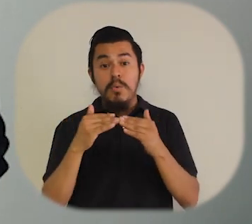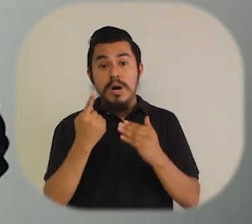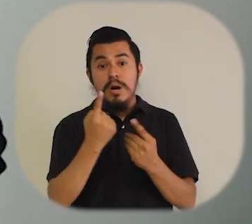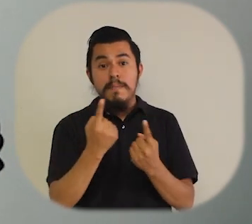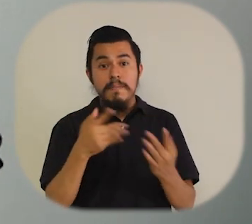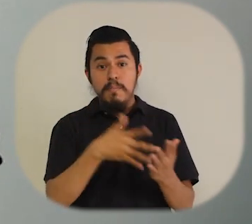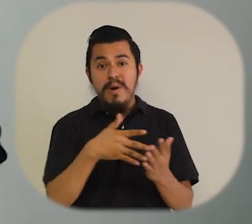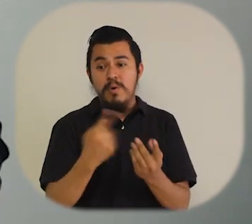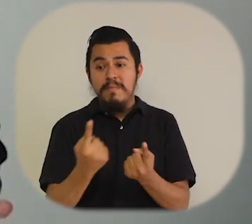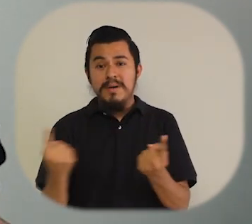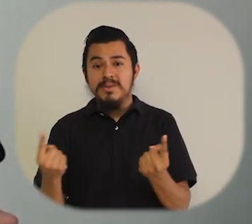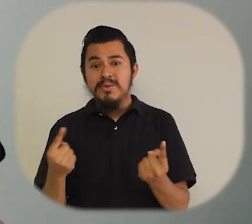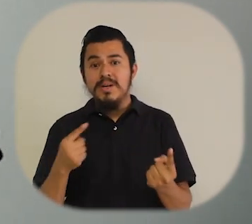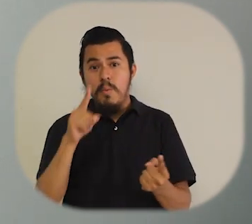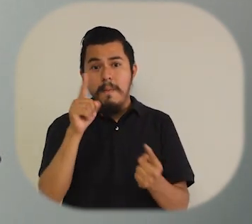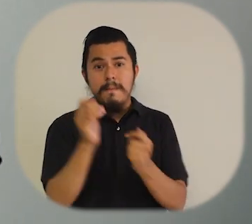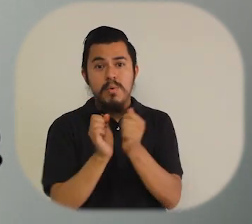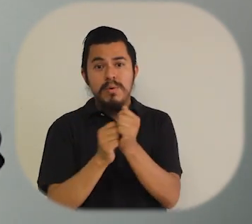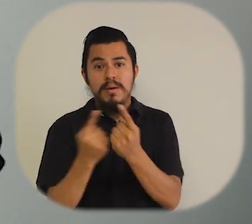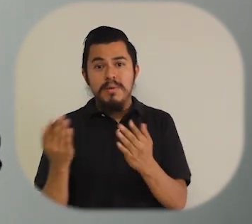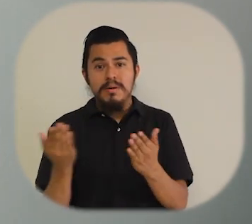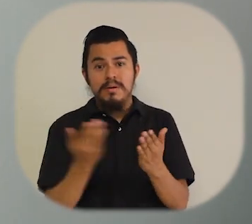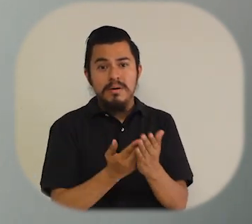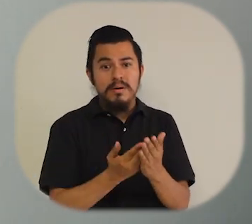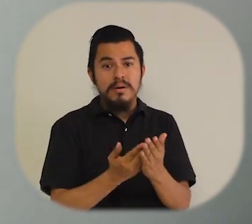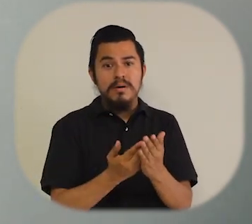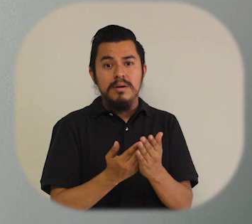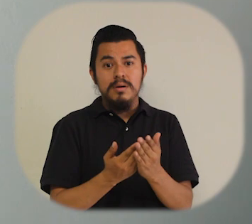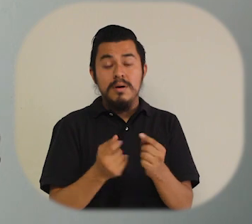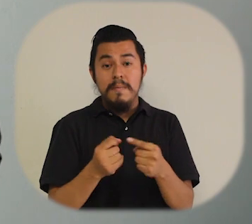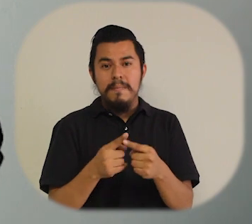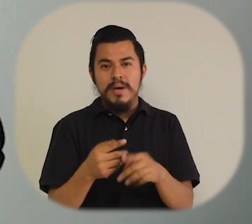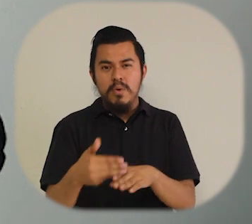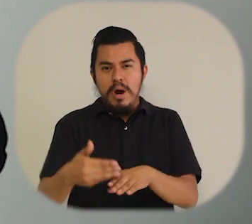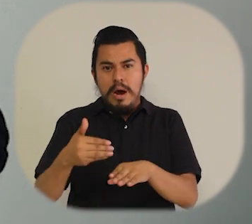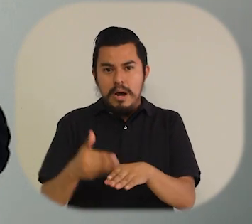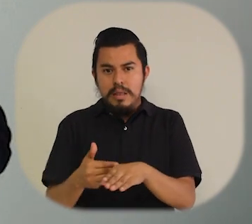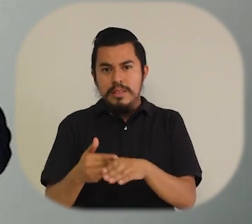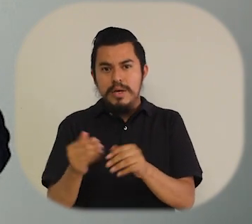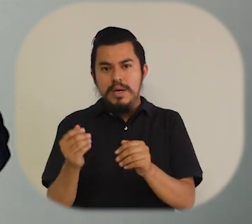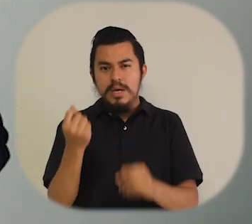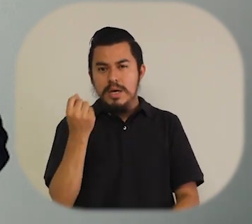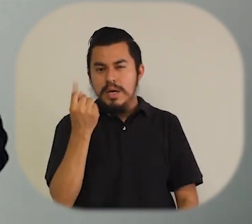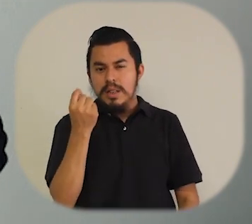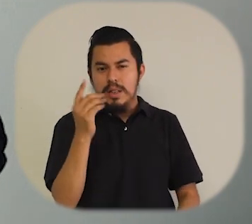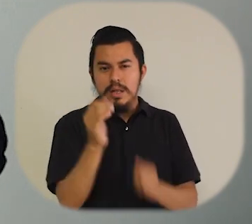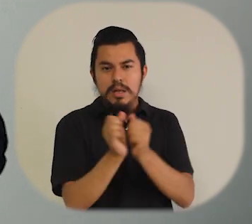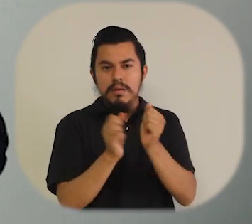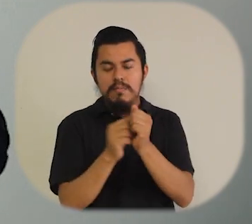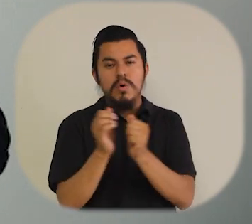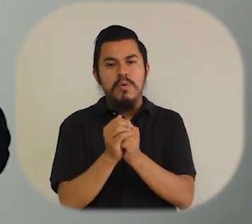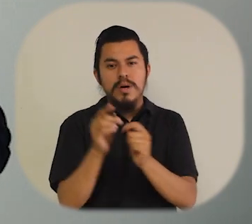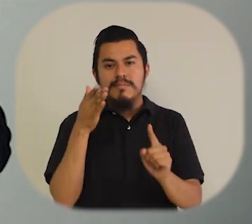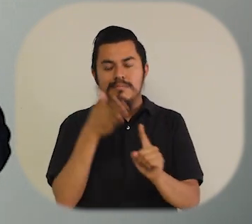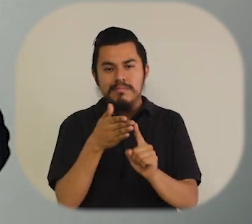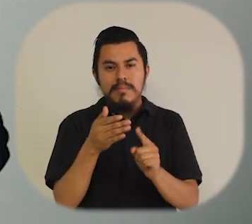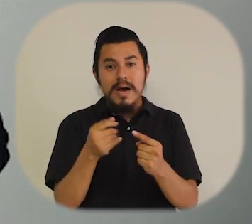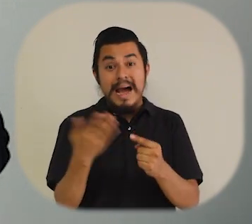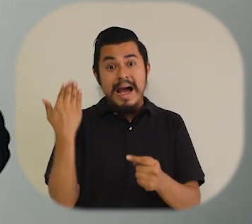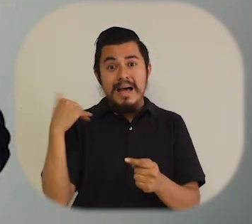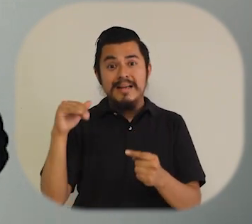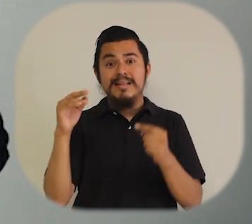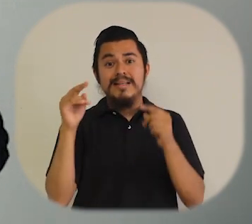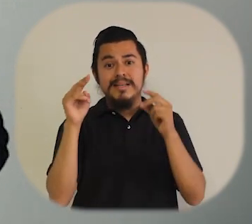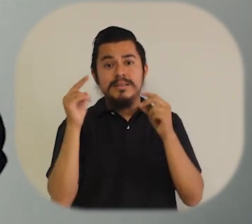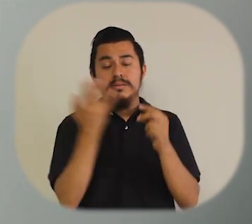entender primeramente este problema. Por eso es que en el tiempo pasado hablamos de qué bendición estuvo con el hombre original, pero ahora vamos a